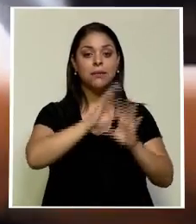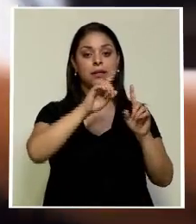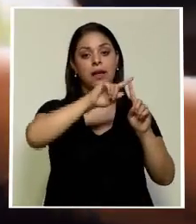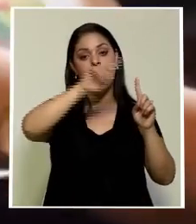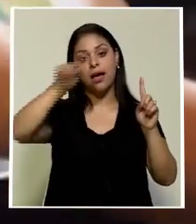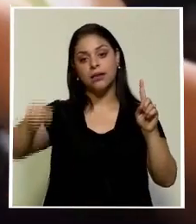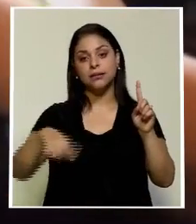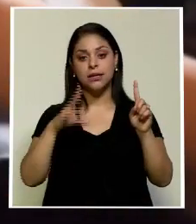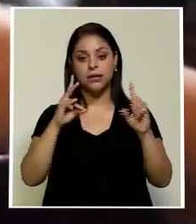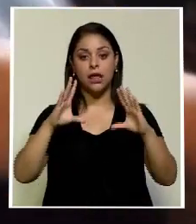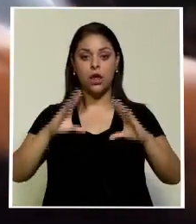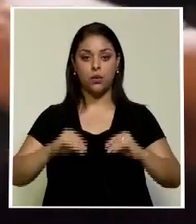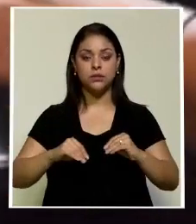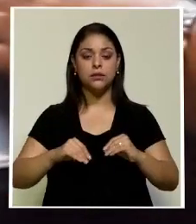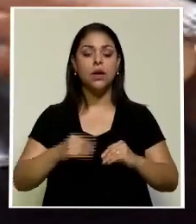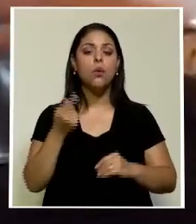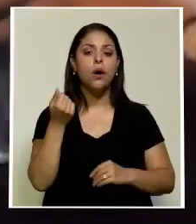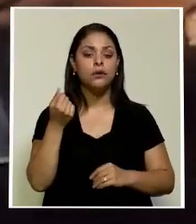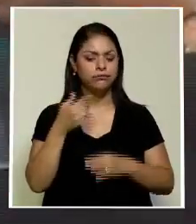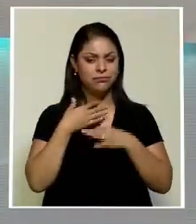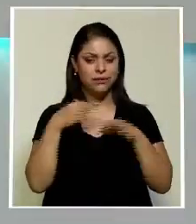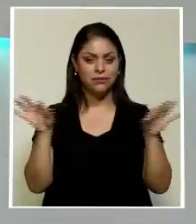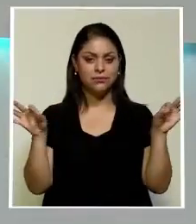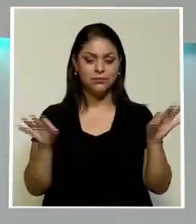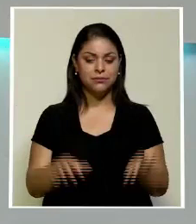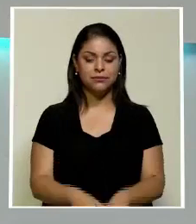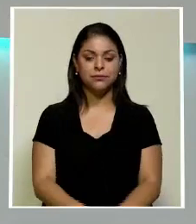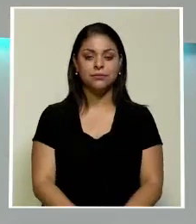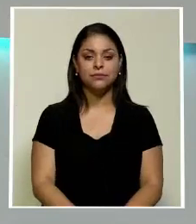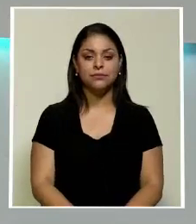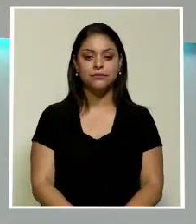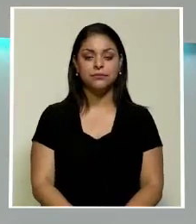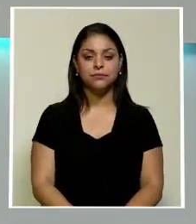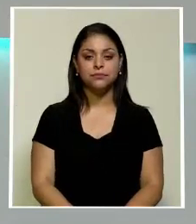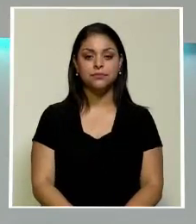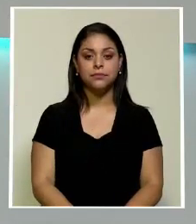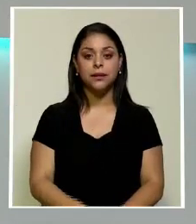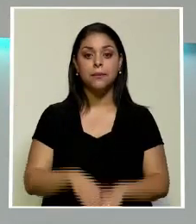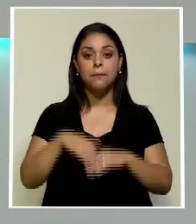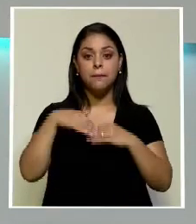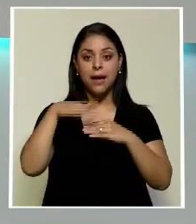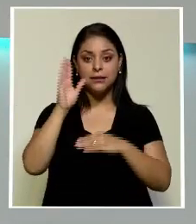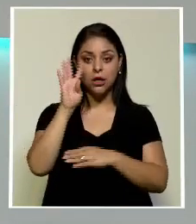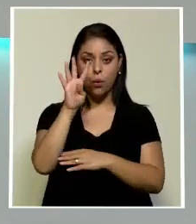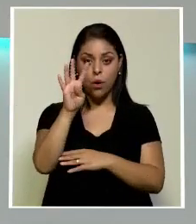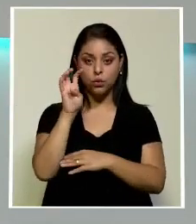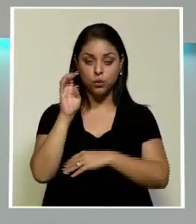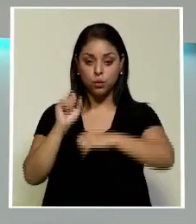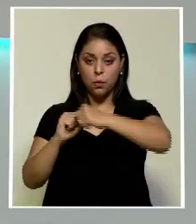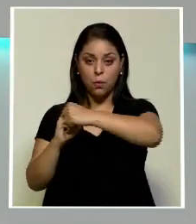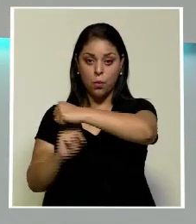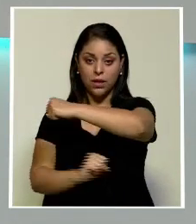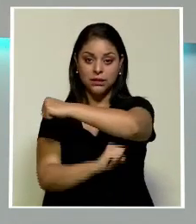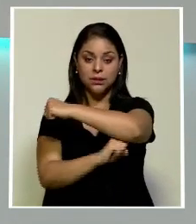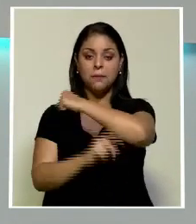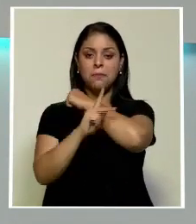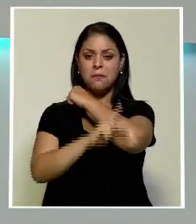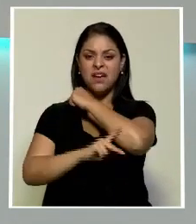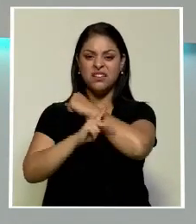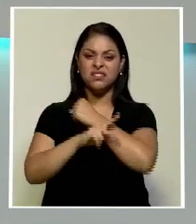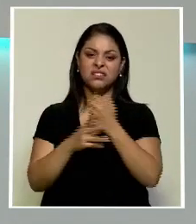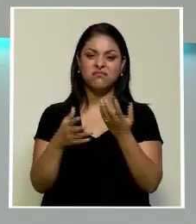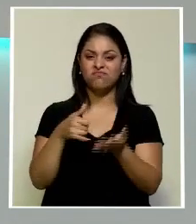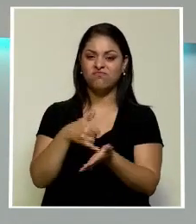de la noche y la entrada no tiene ningún costo. Más de 400 puentes en el país se encuentran en una